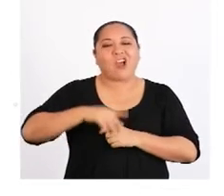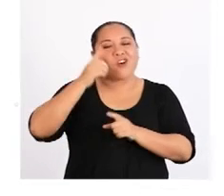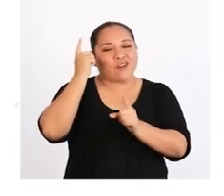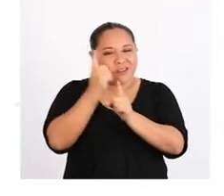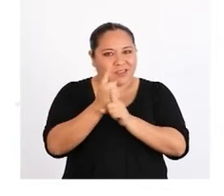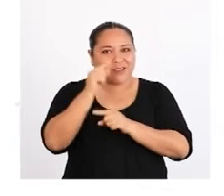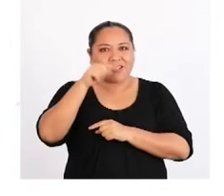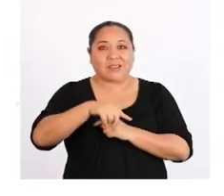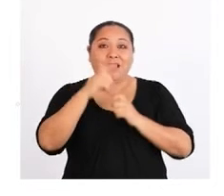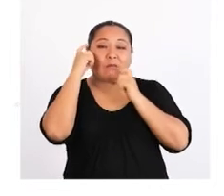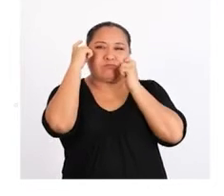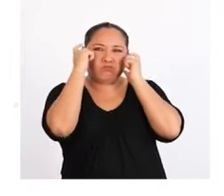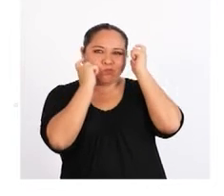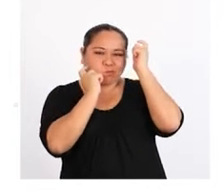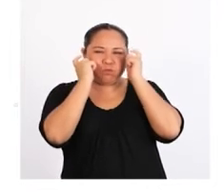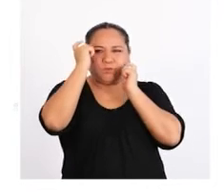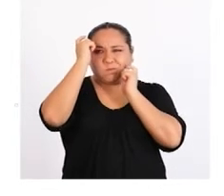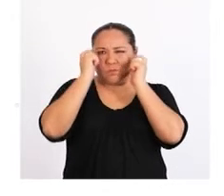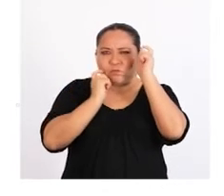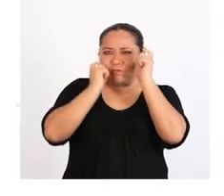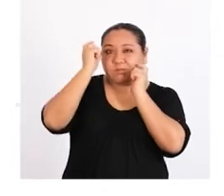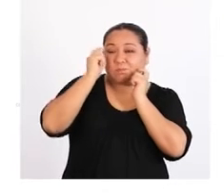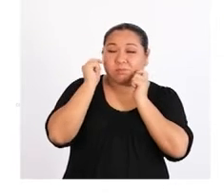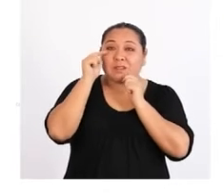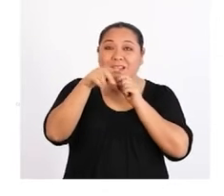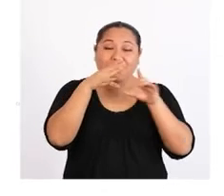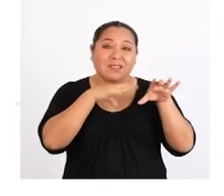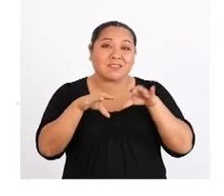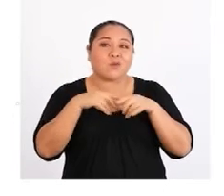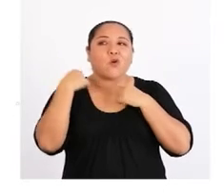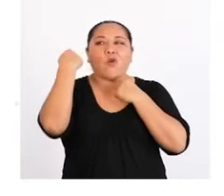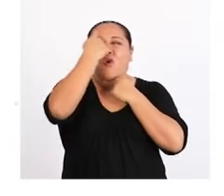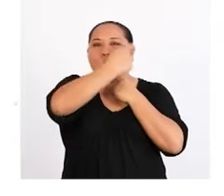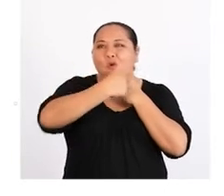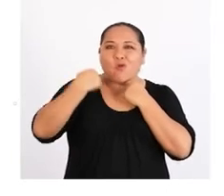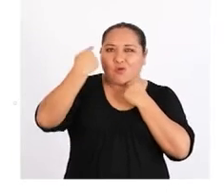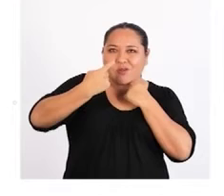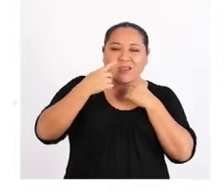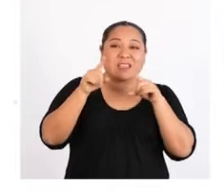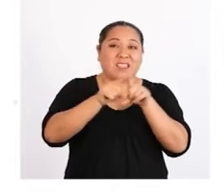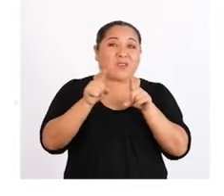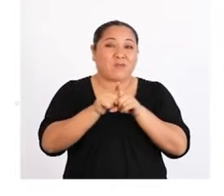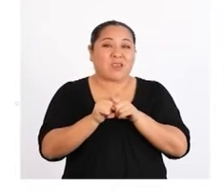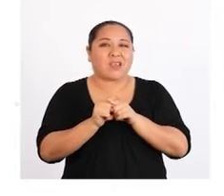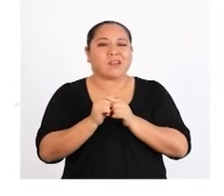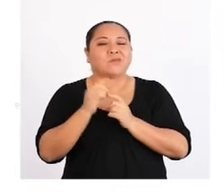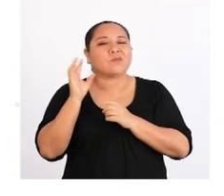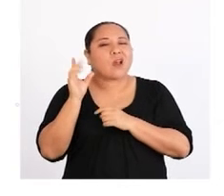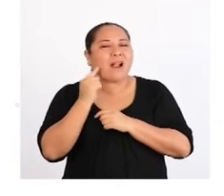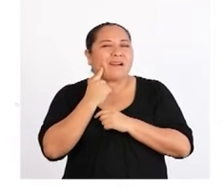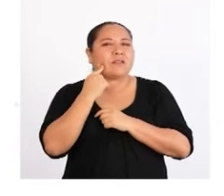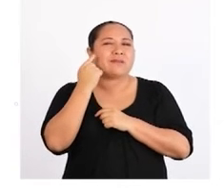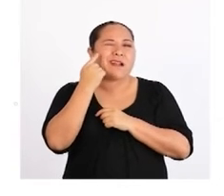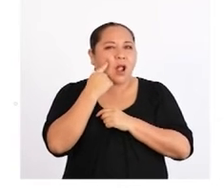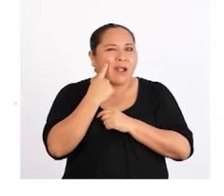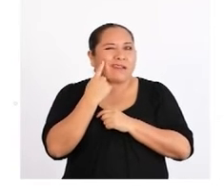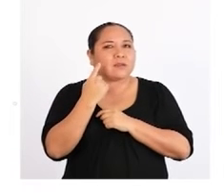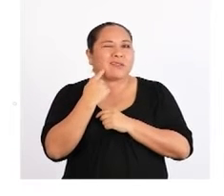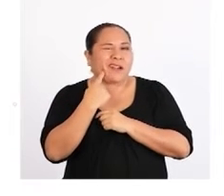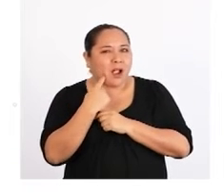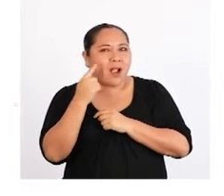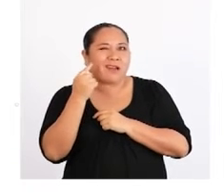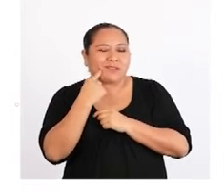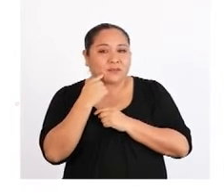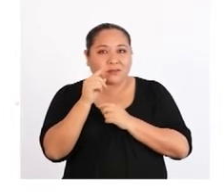es. Las gesticulaciones notorias que hacemos con el rostro y aquellas muletillas particulares